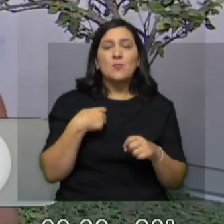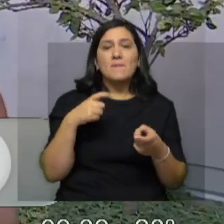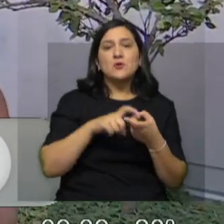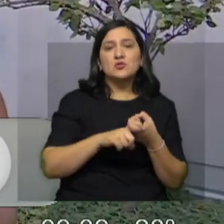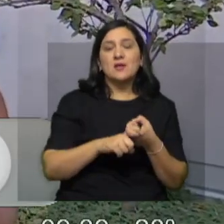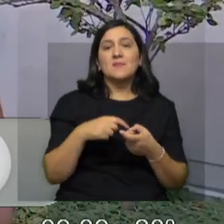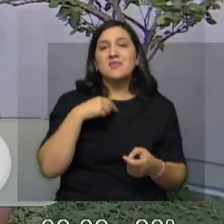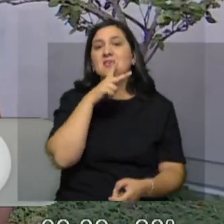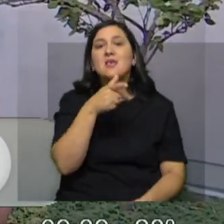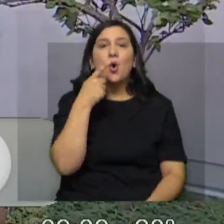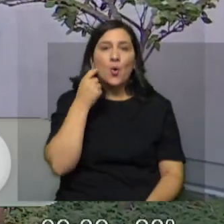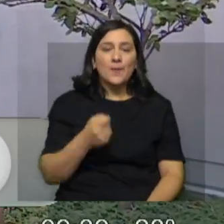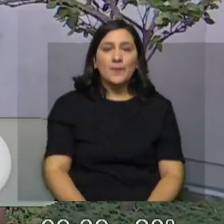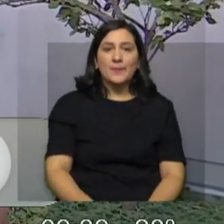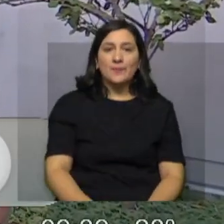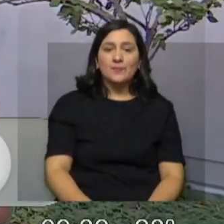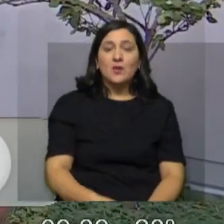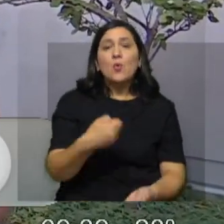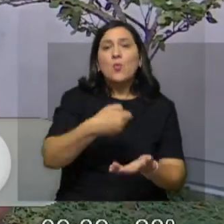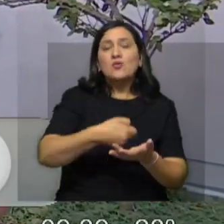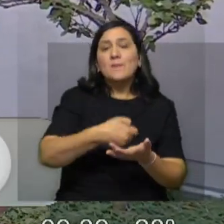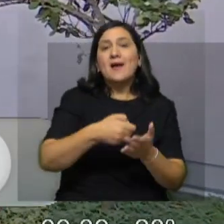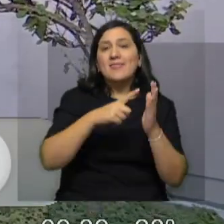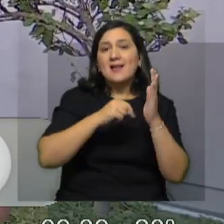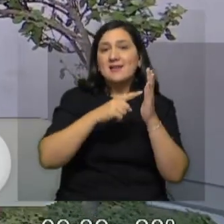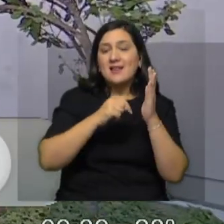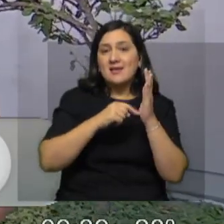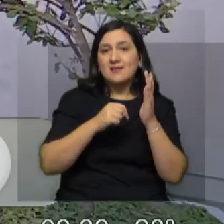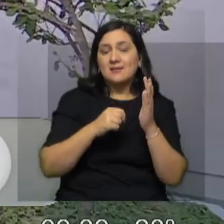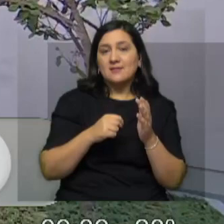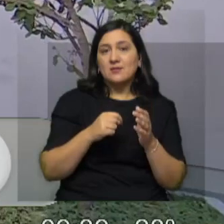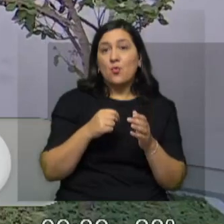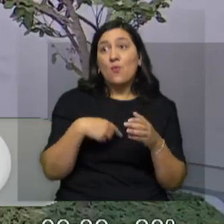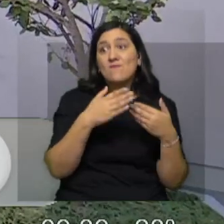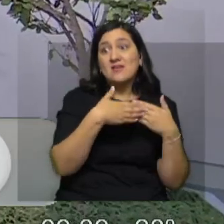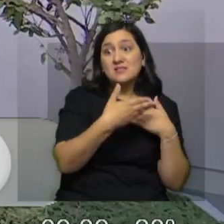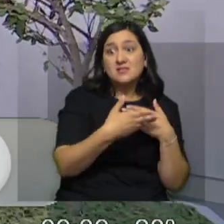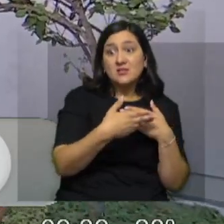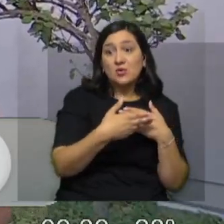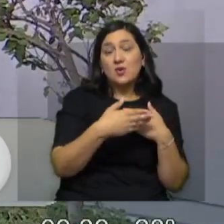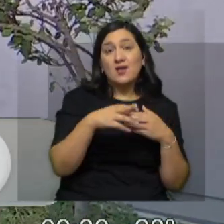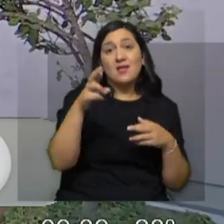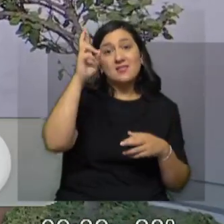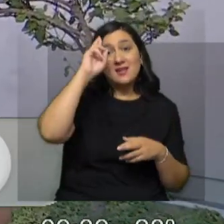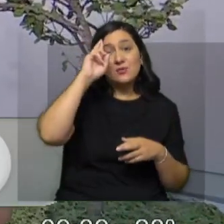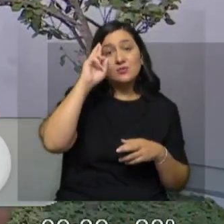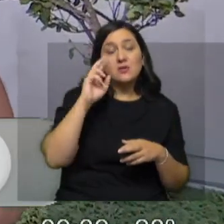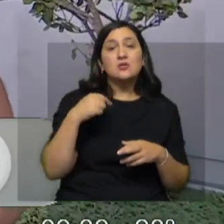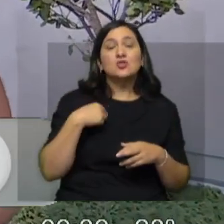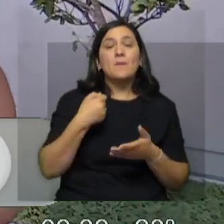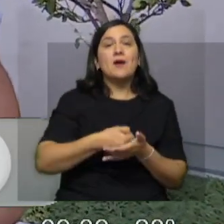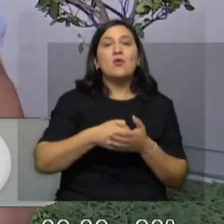señora y mi hijo. ¿Cuánto está pagando en Piedras Blancas en este momento? Un vecino acá en Tres Cruces pagaba 19.500 sin gastos comunes. 10 mil